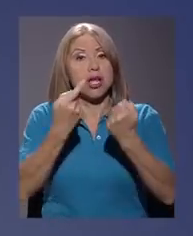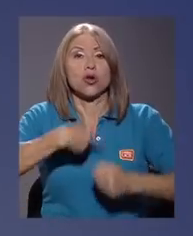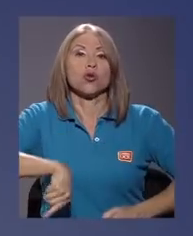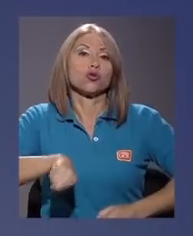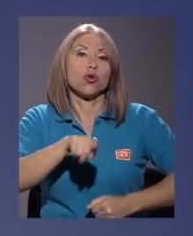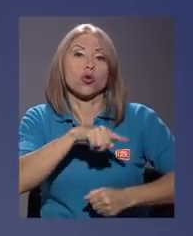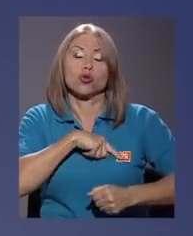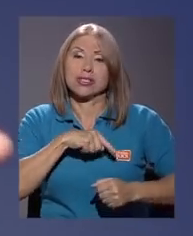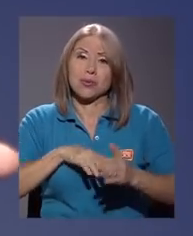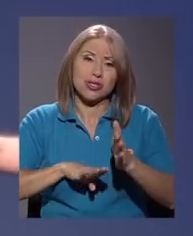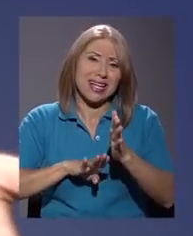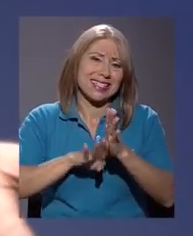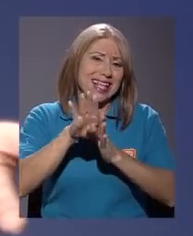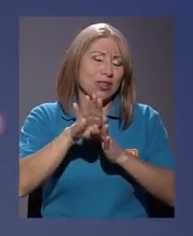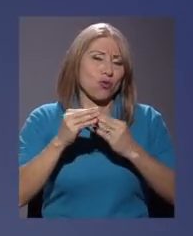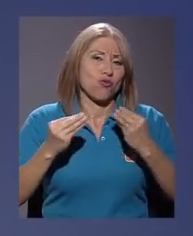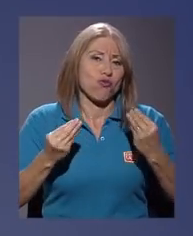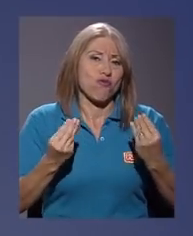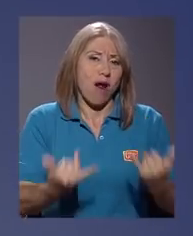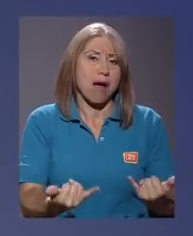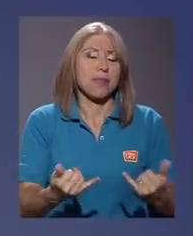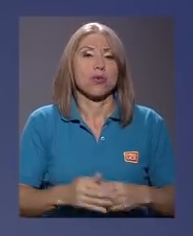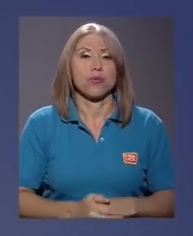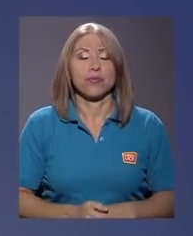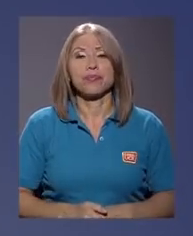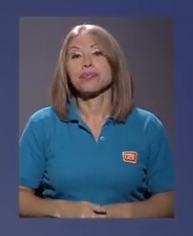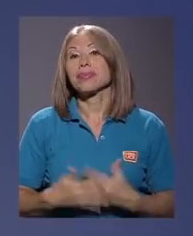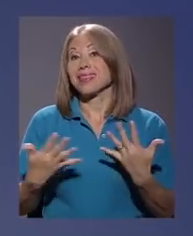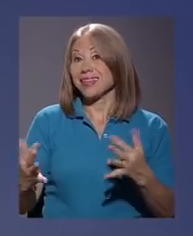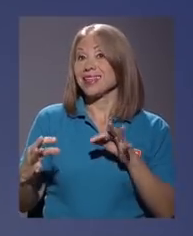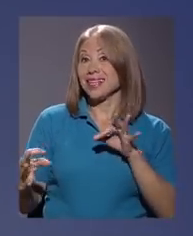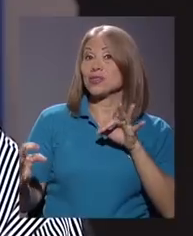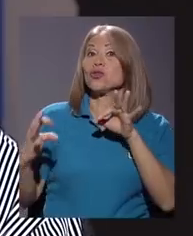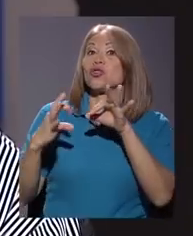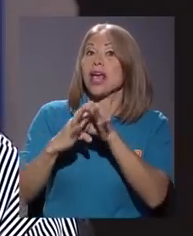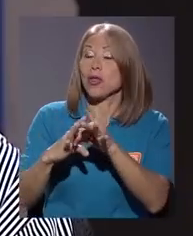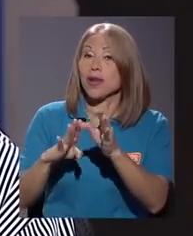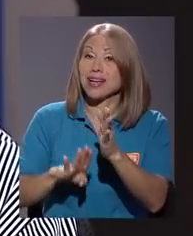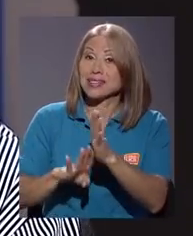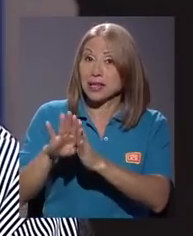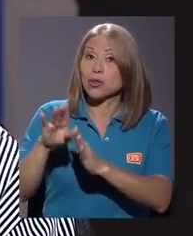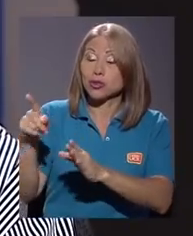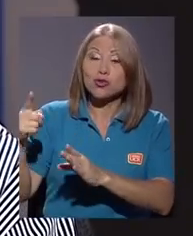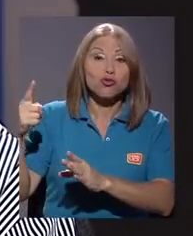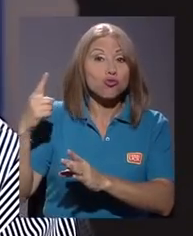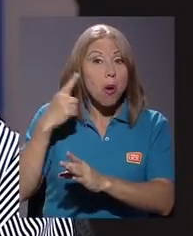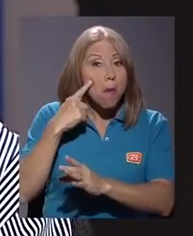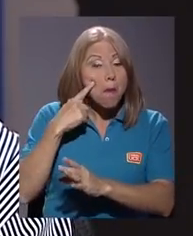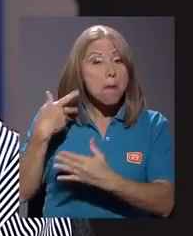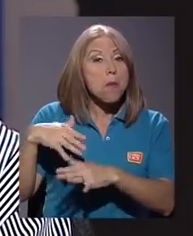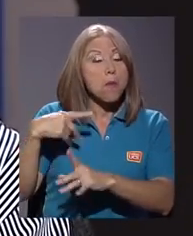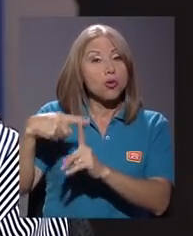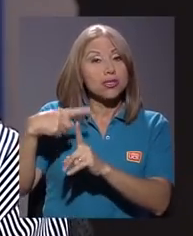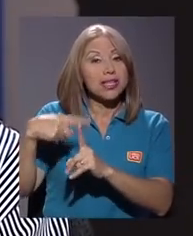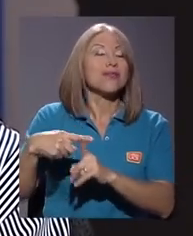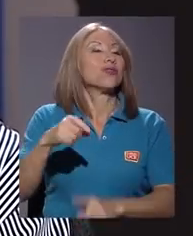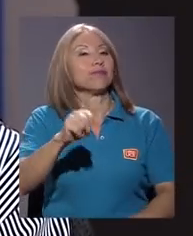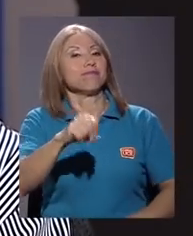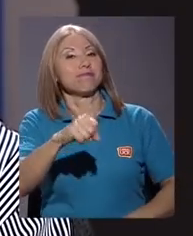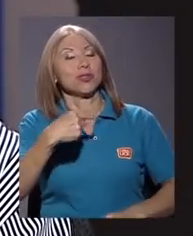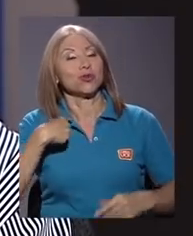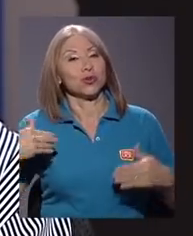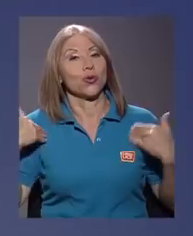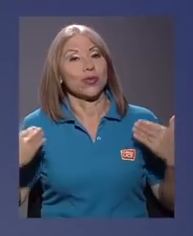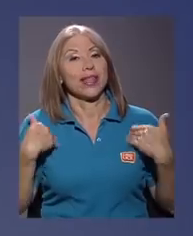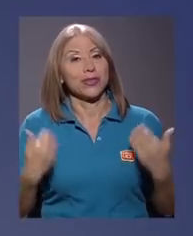crecimiento Suena algo positivo es un buen problema es un buen problema Yo estoy contento de que es y qué podríamos esperar de